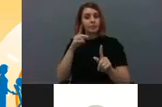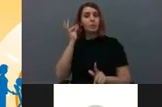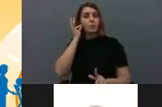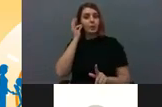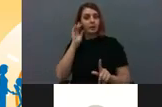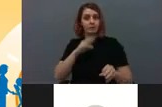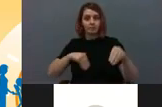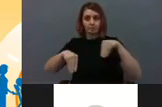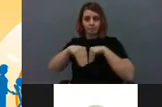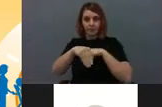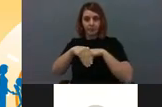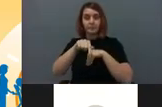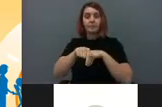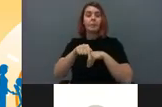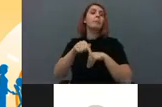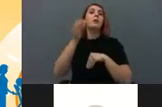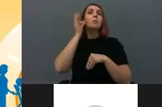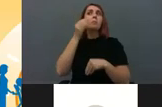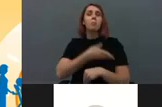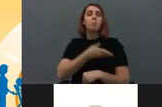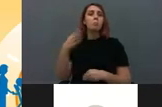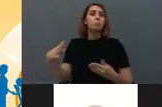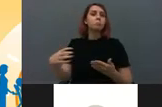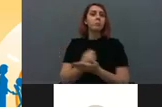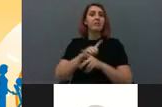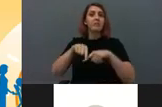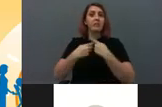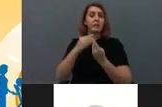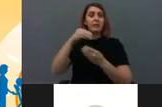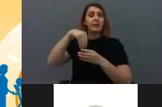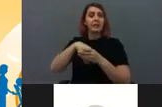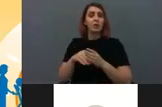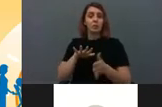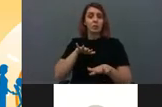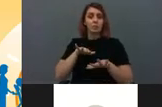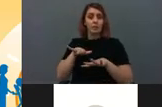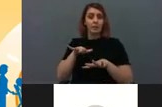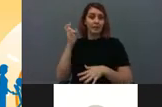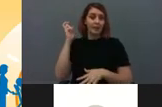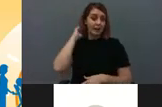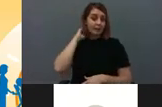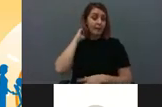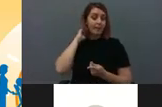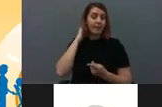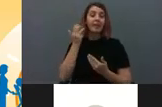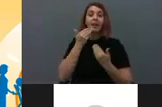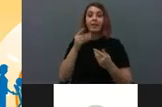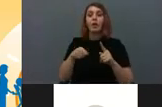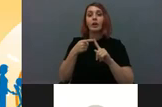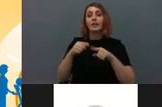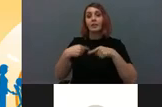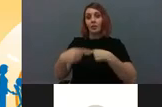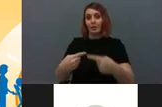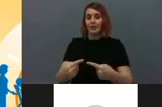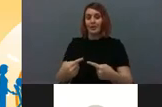mujeres, el punto de vista de todas las mujeres que dentro de las familias del movimiento ASPACE ponen en marcha para que en el día a día